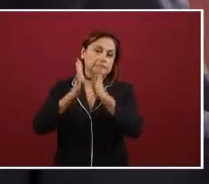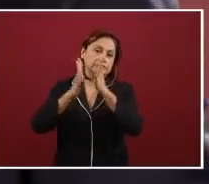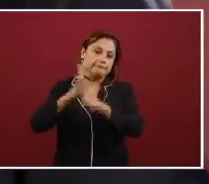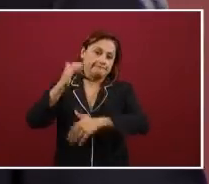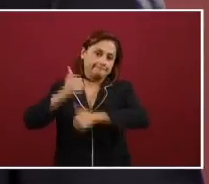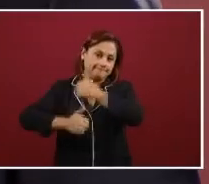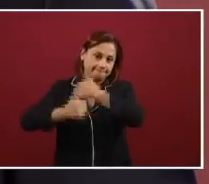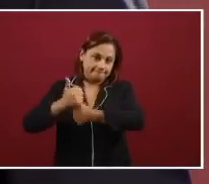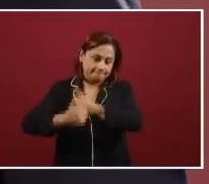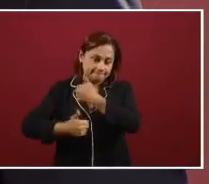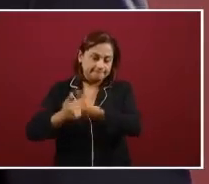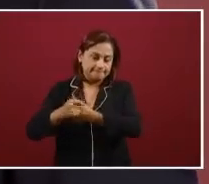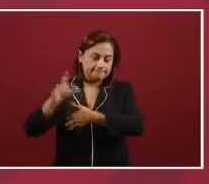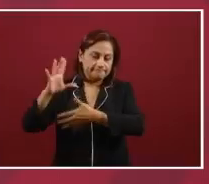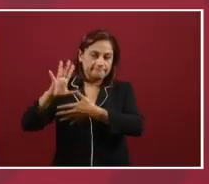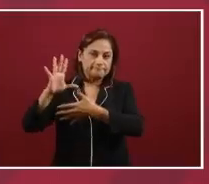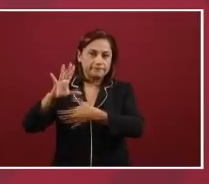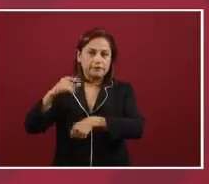Estoy atento